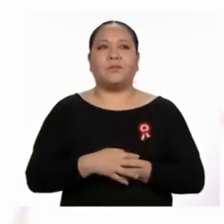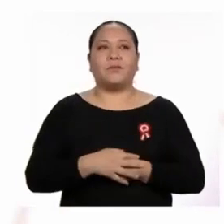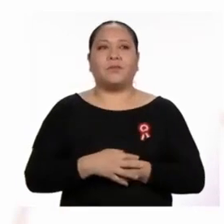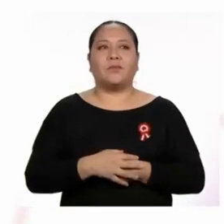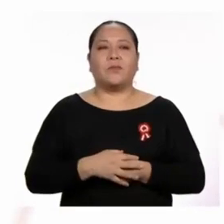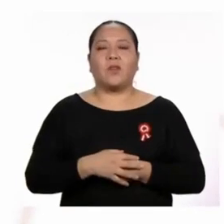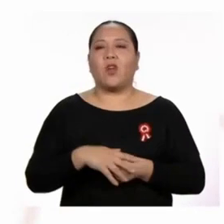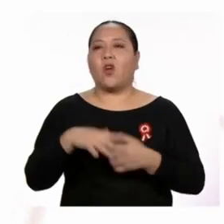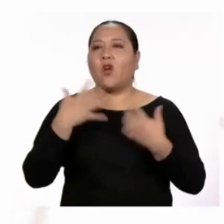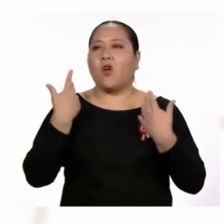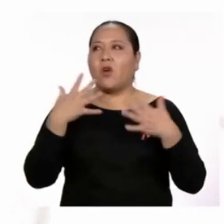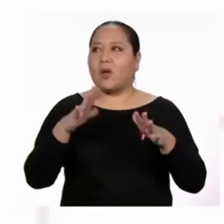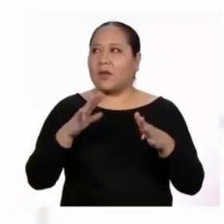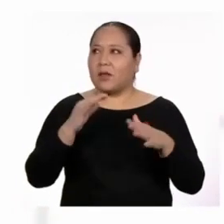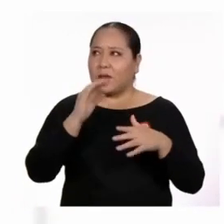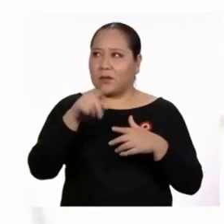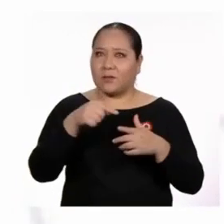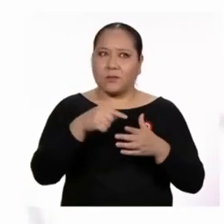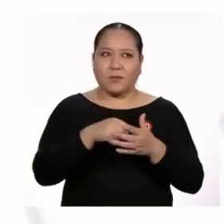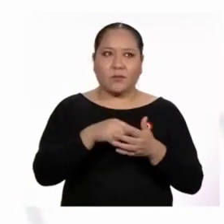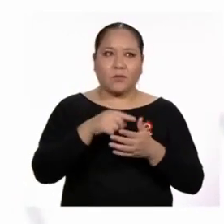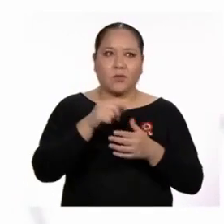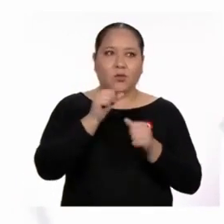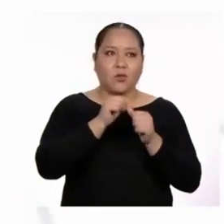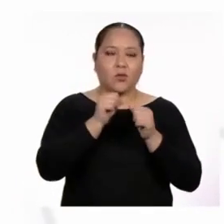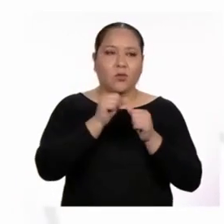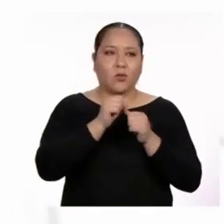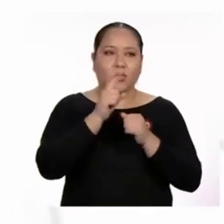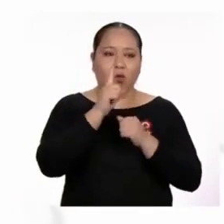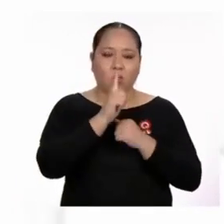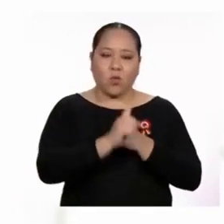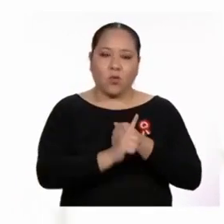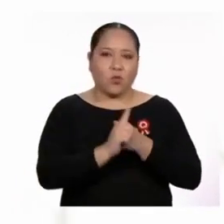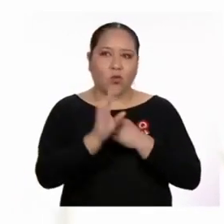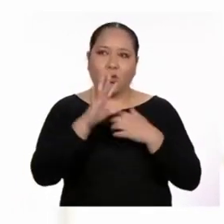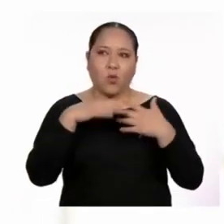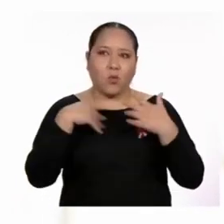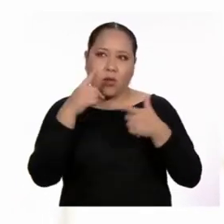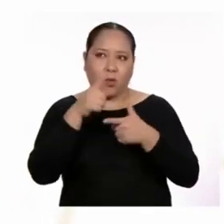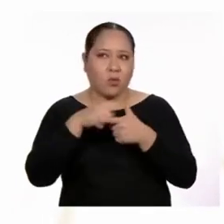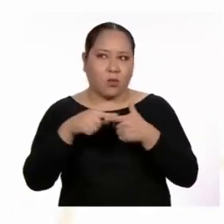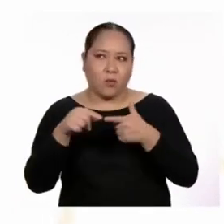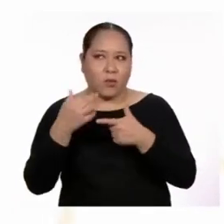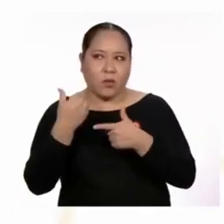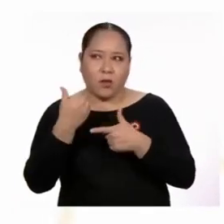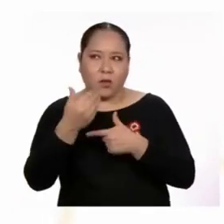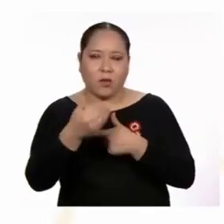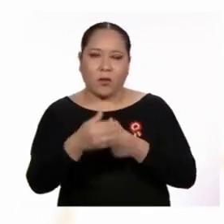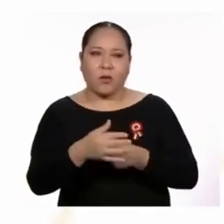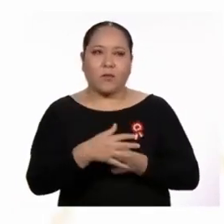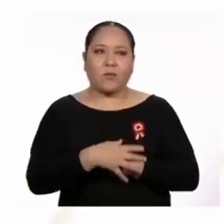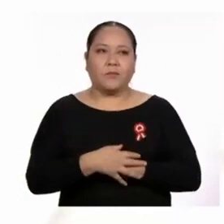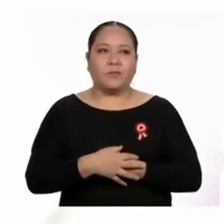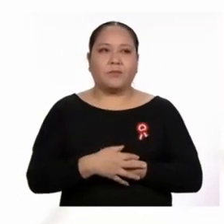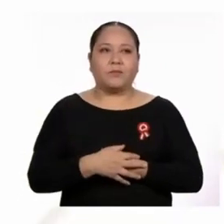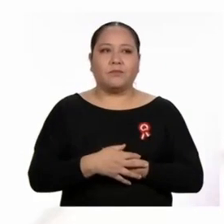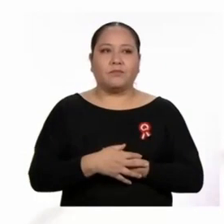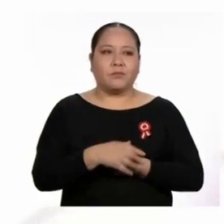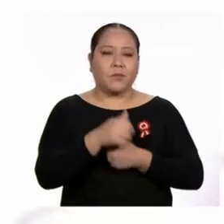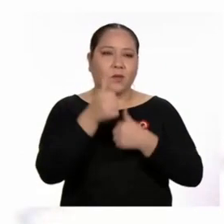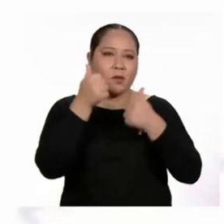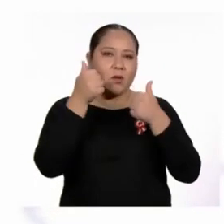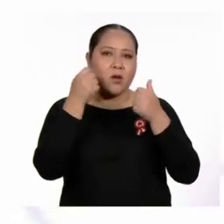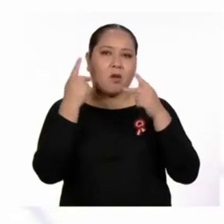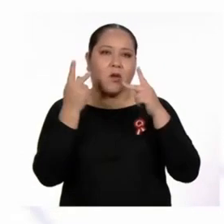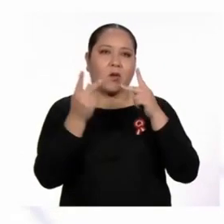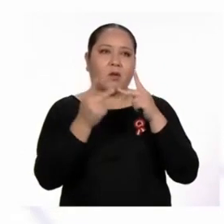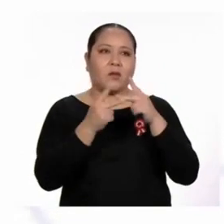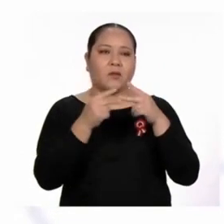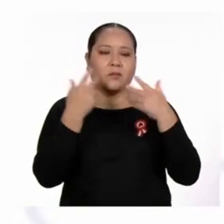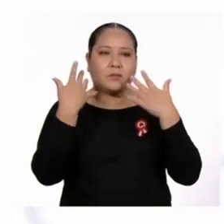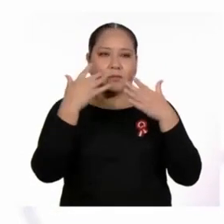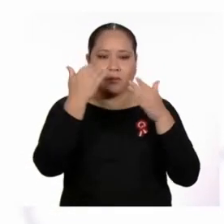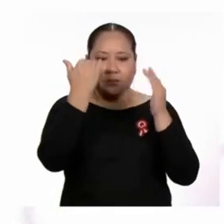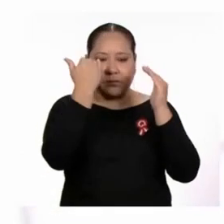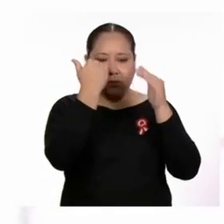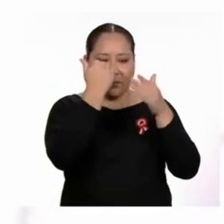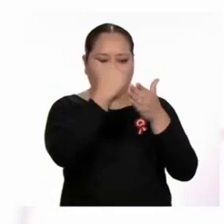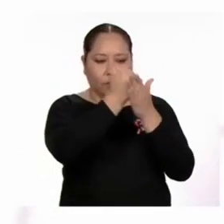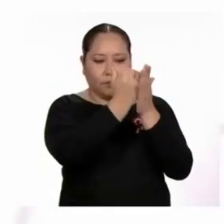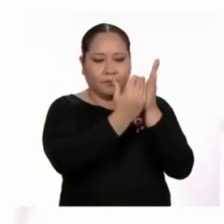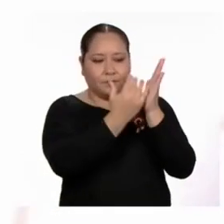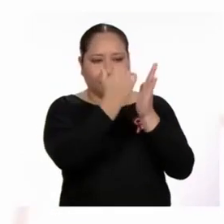Llego hasta el 1. Después de eso ya no se puede dividir más, ¿no es cierto? Así es. Ya se ha